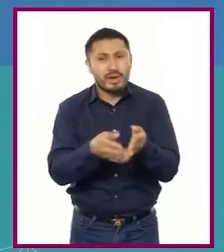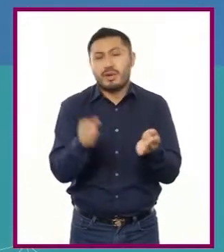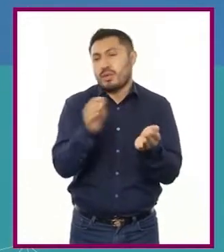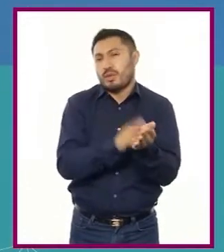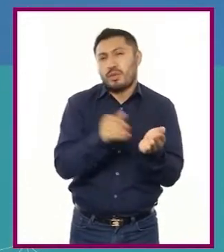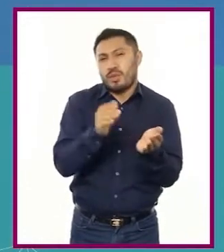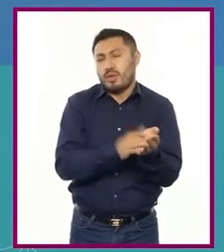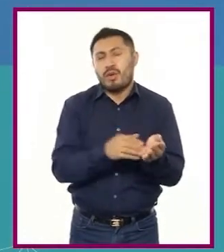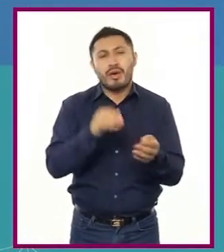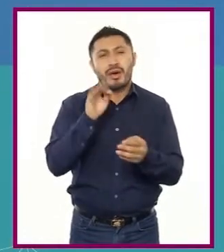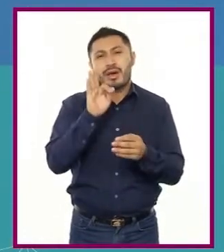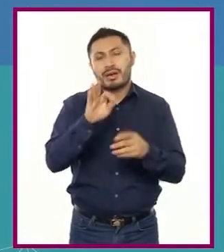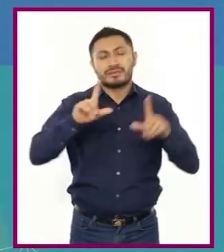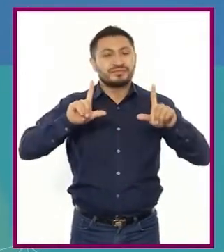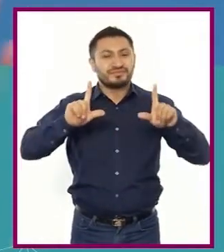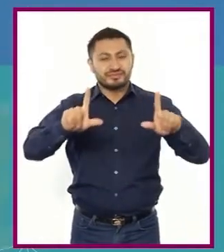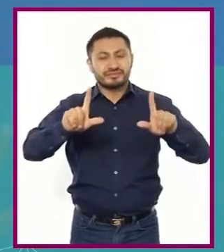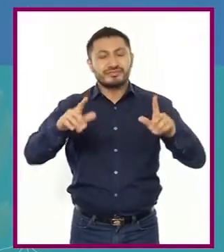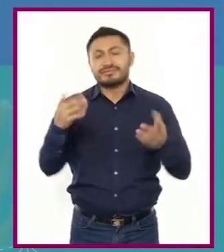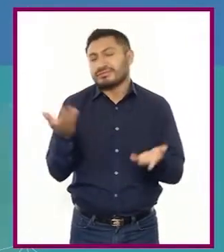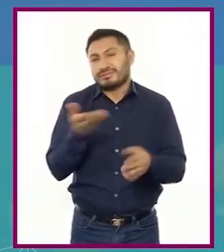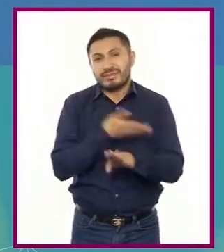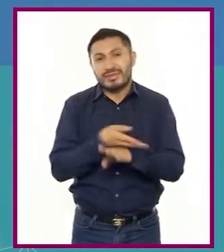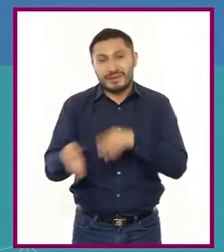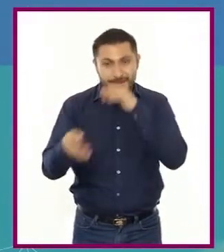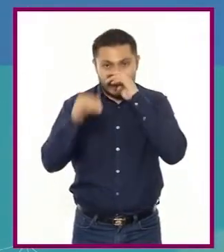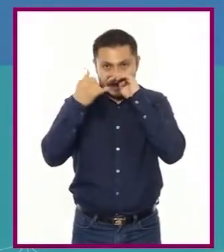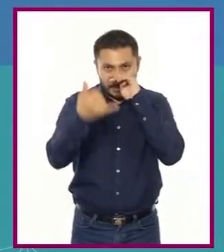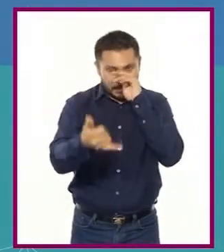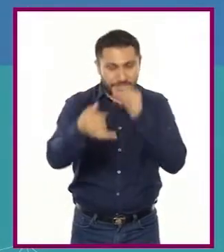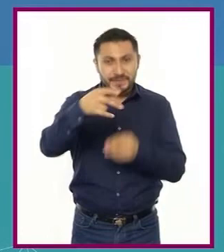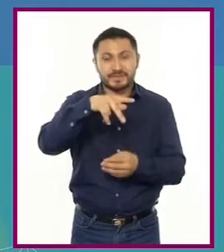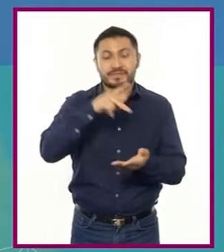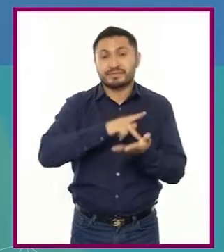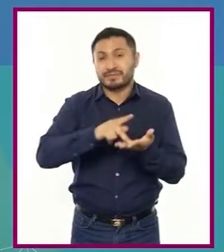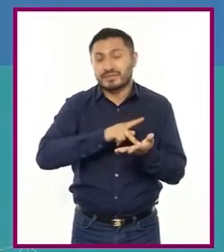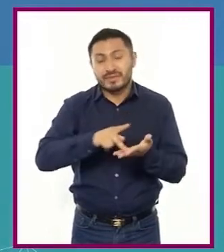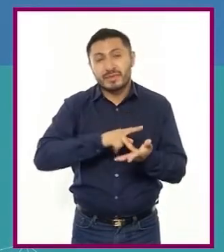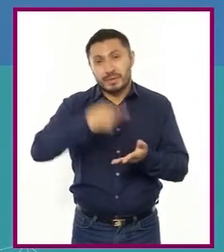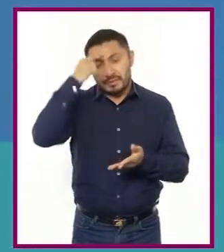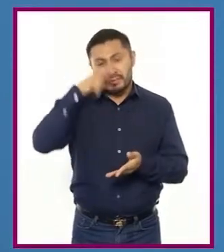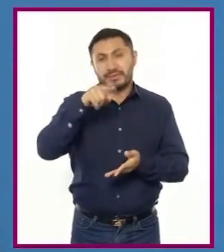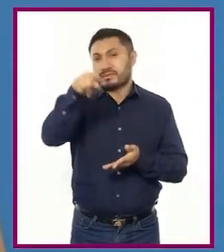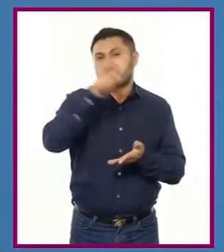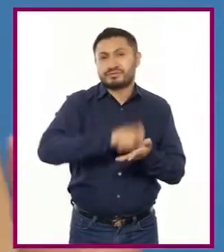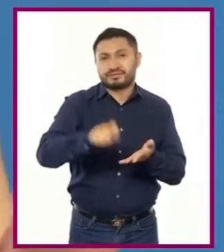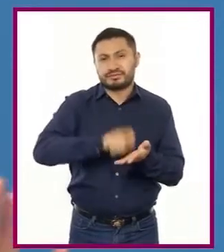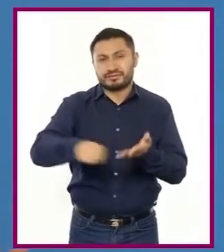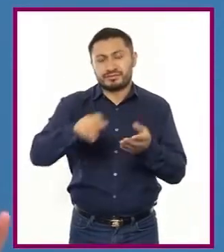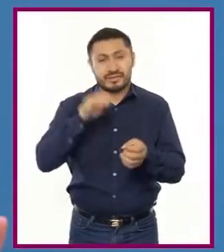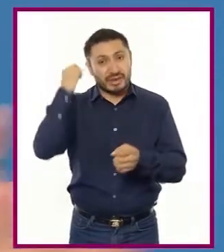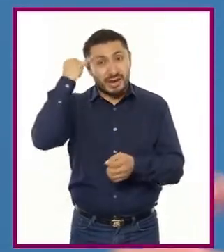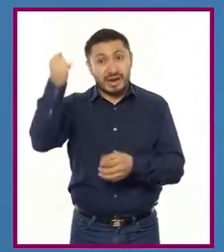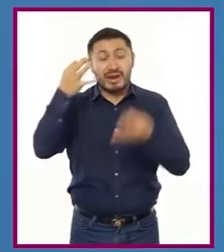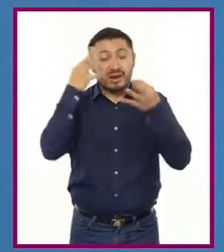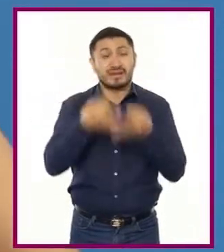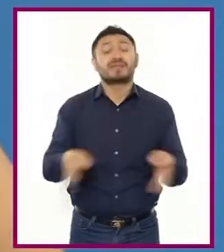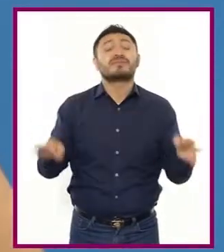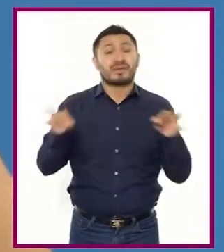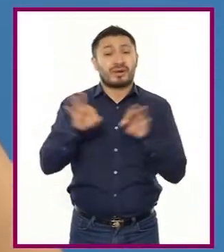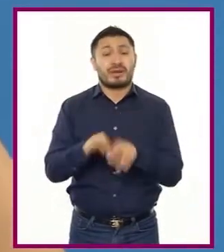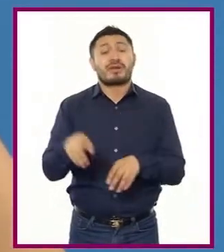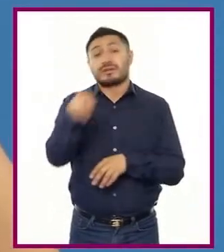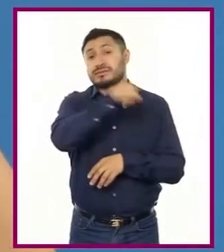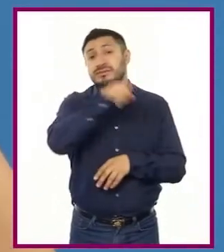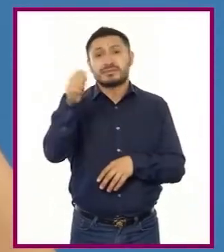o fichas. Y, por supuesto, un bolígrafo para tomar nota de los contenidos importantes. Las alumnas y alumnos